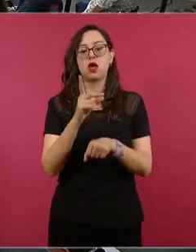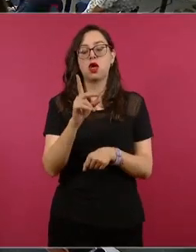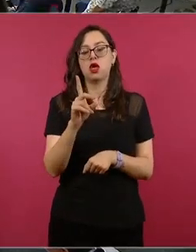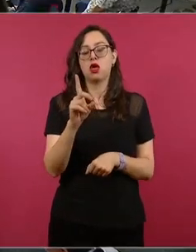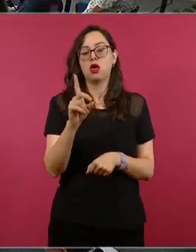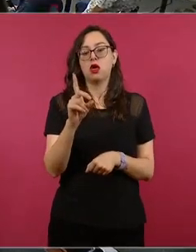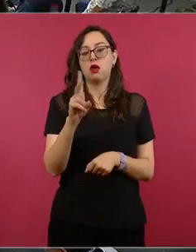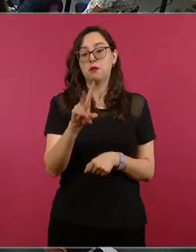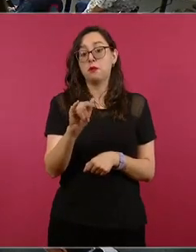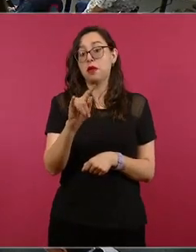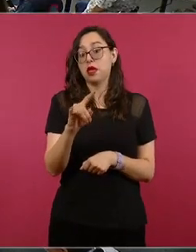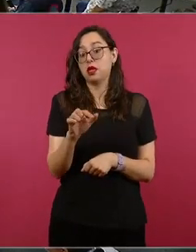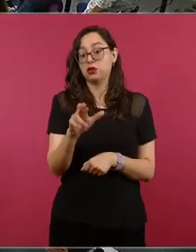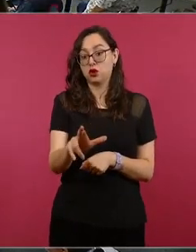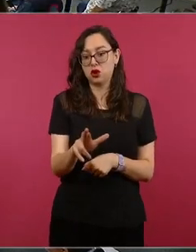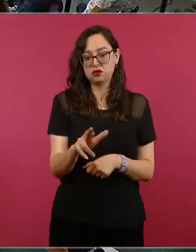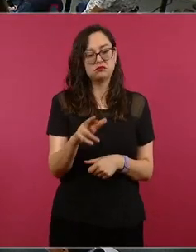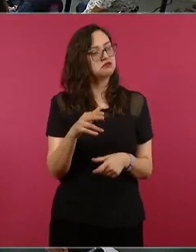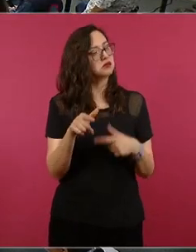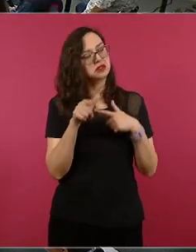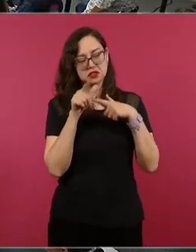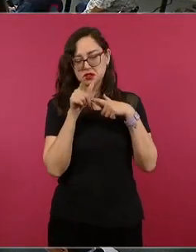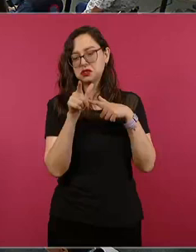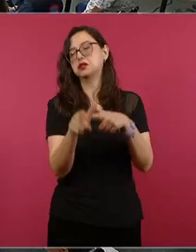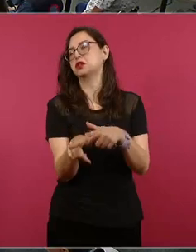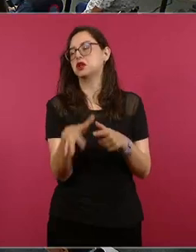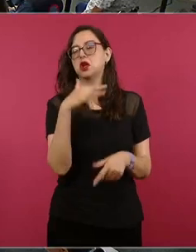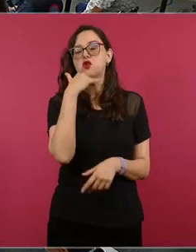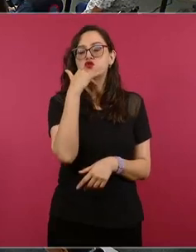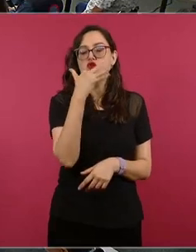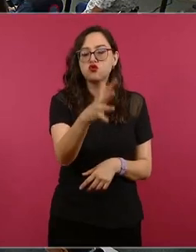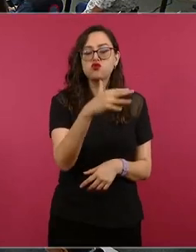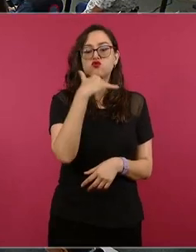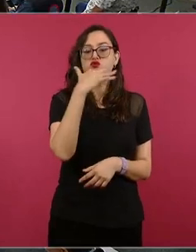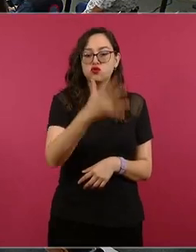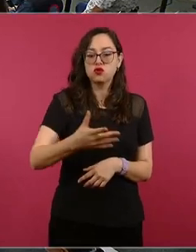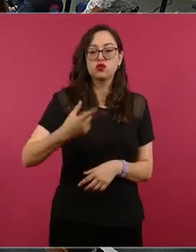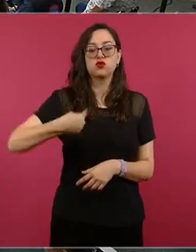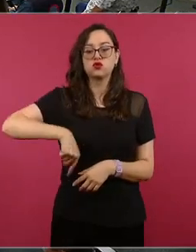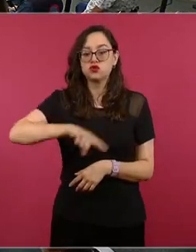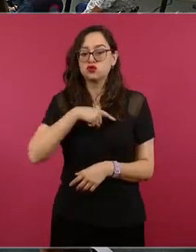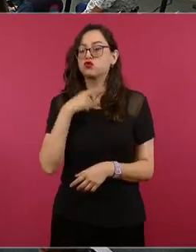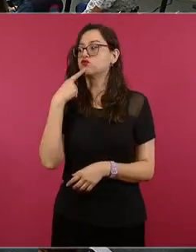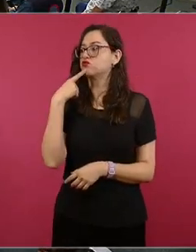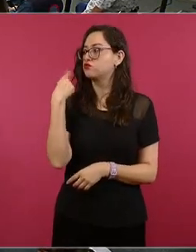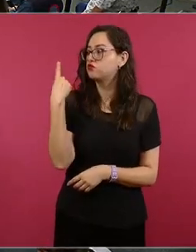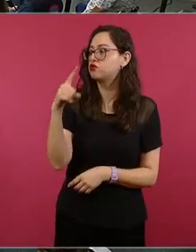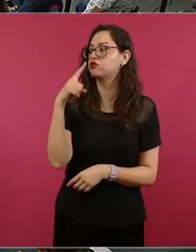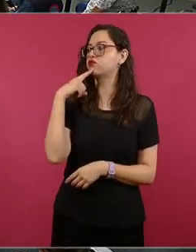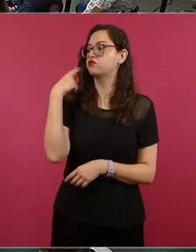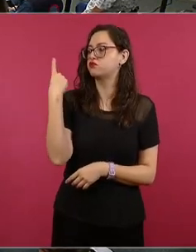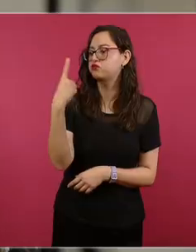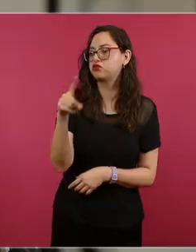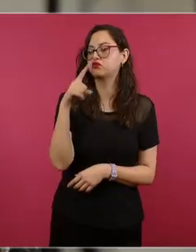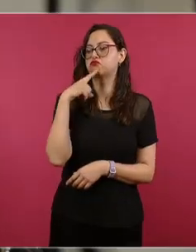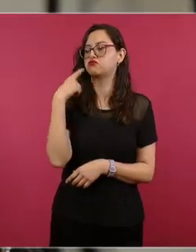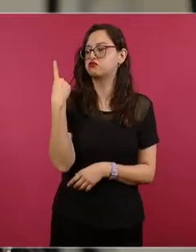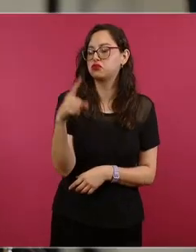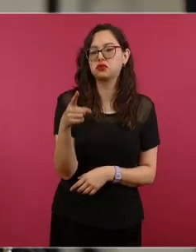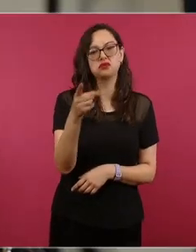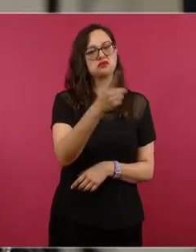Arrieta, el cual sigue haciendo de las suyas, señor presidente, pese a las denuncias presentadas aquí mismo hace algunos